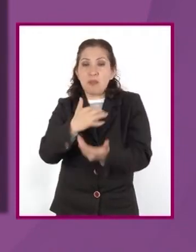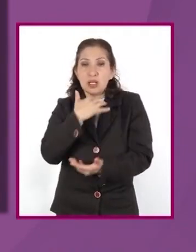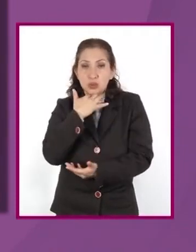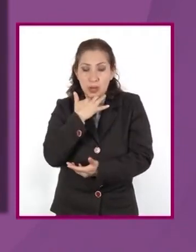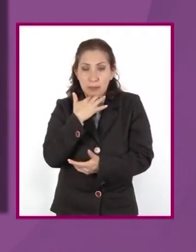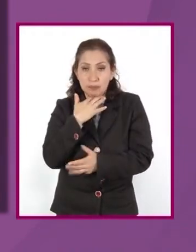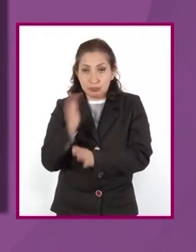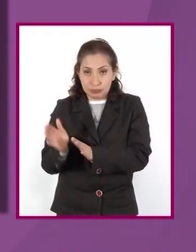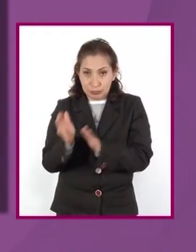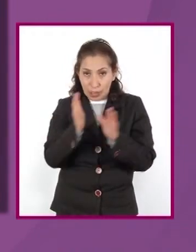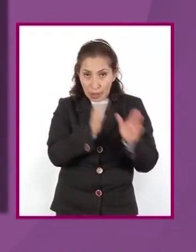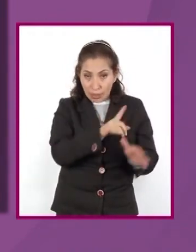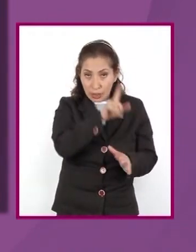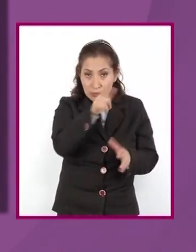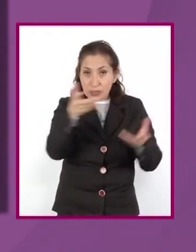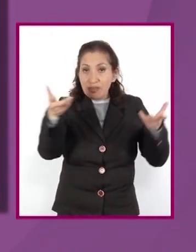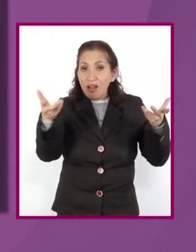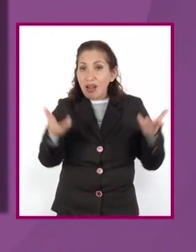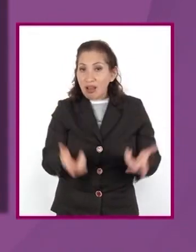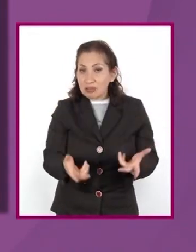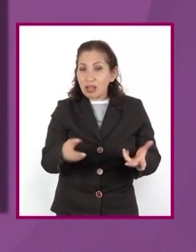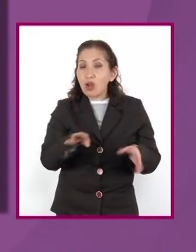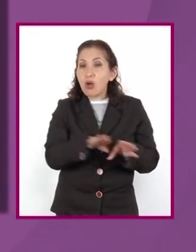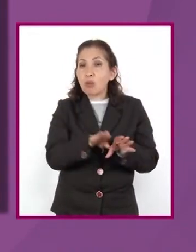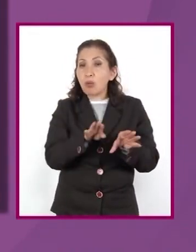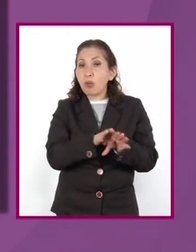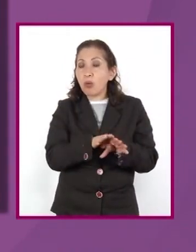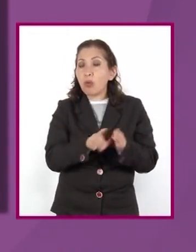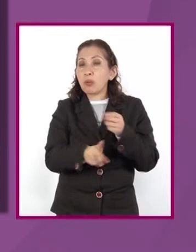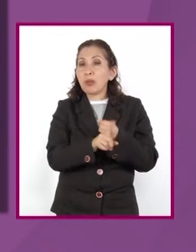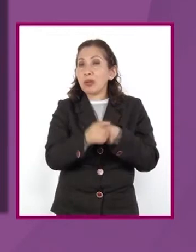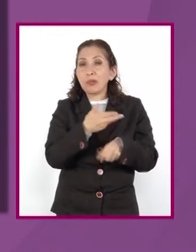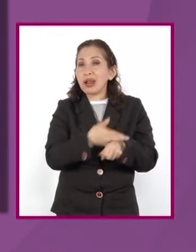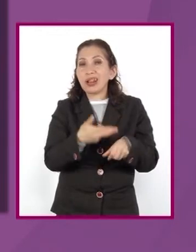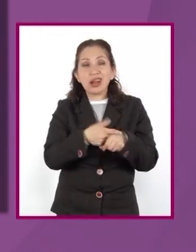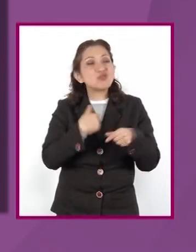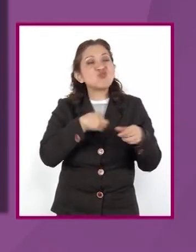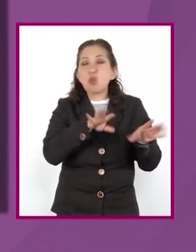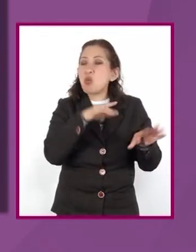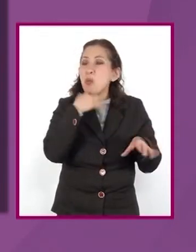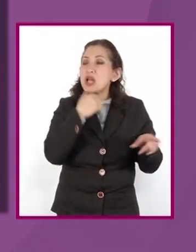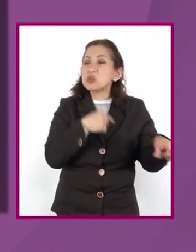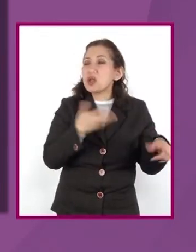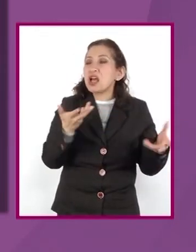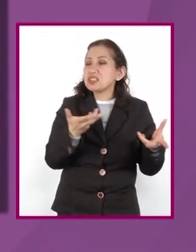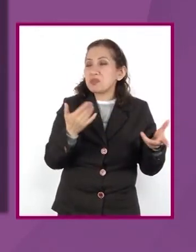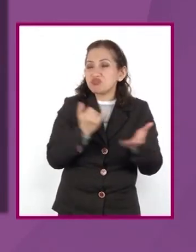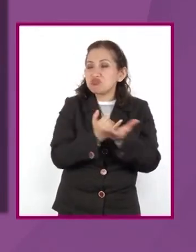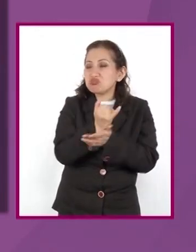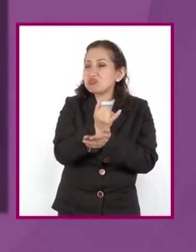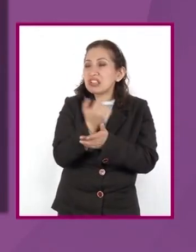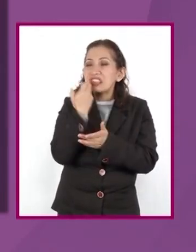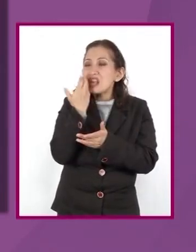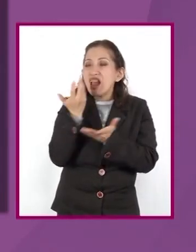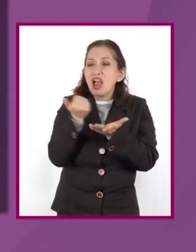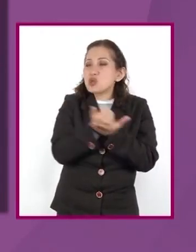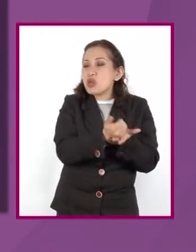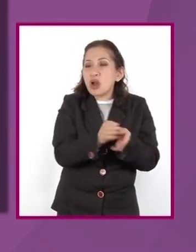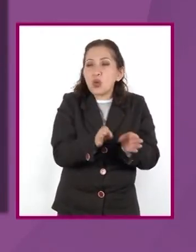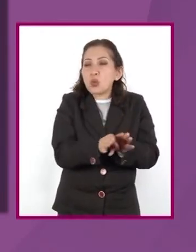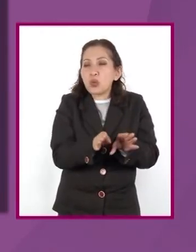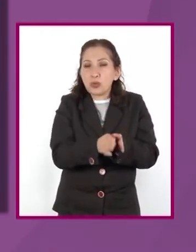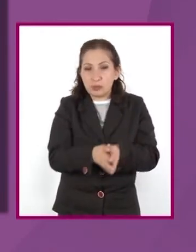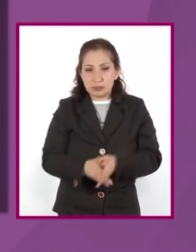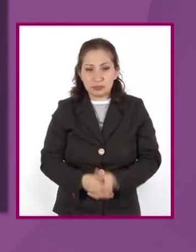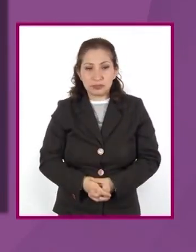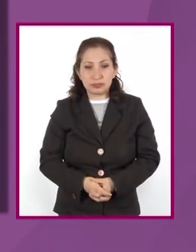Después debemos establecer acciones que permitan resolver el problema. Para ello, debemos definir qué se quiere realizar